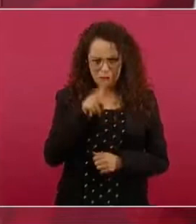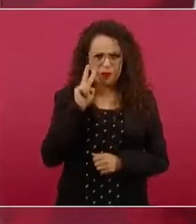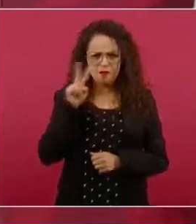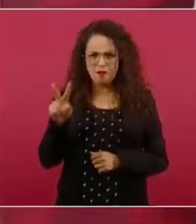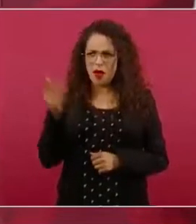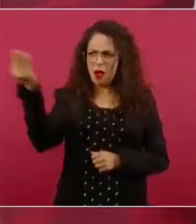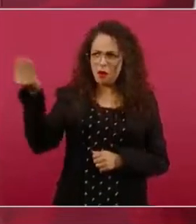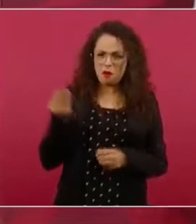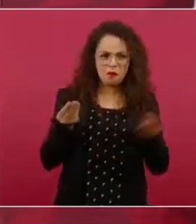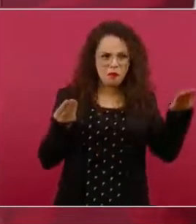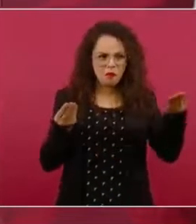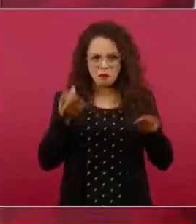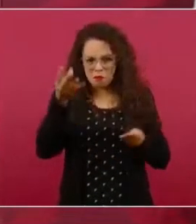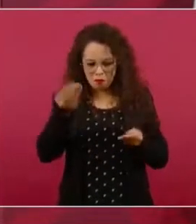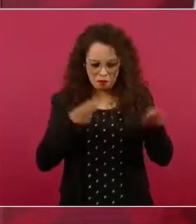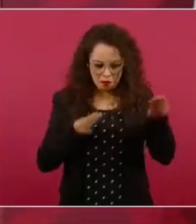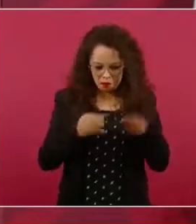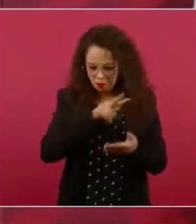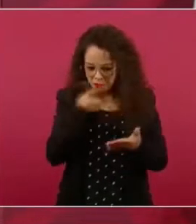y